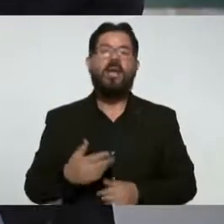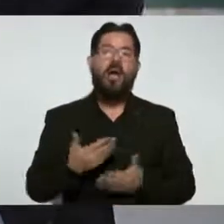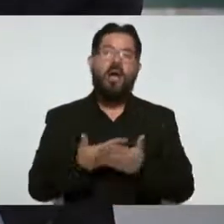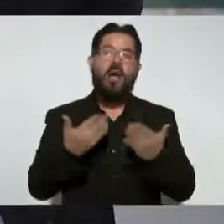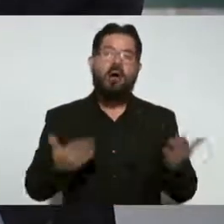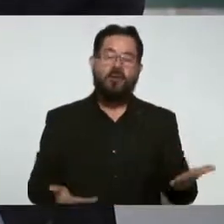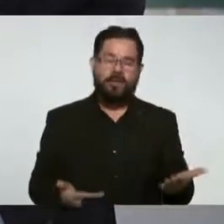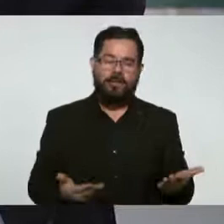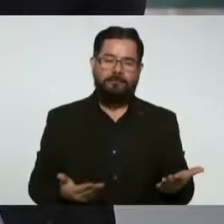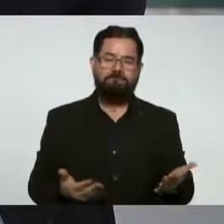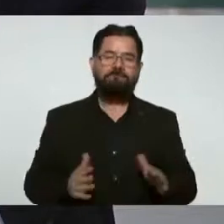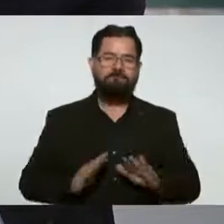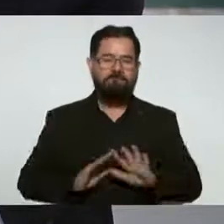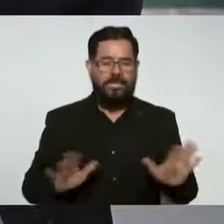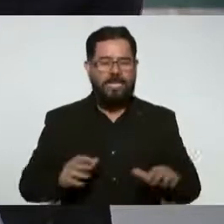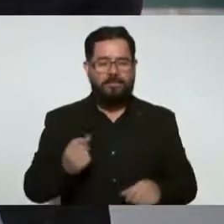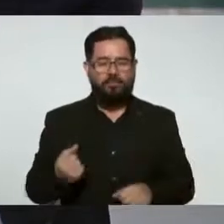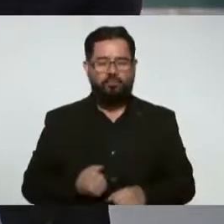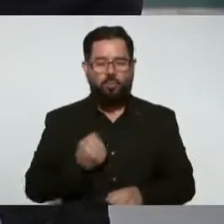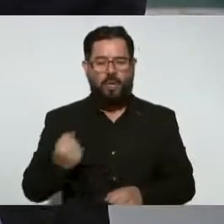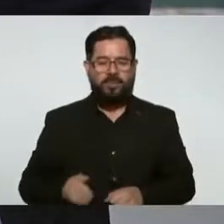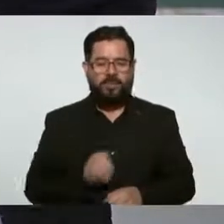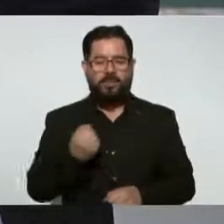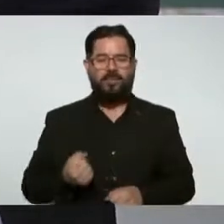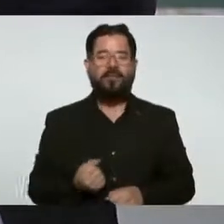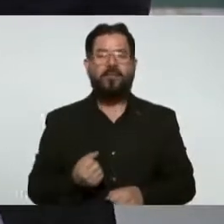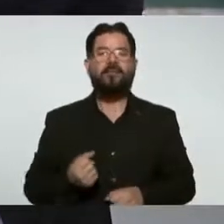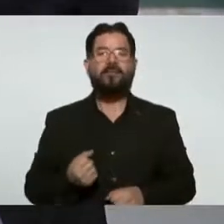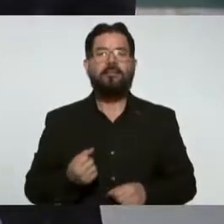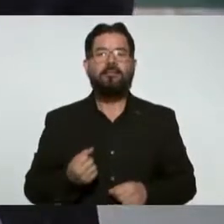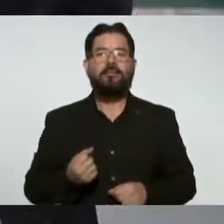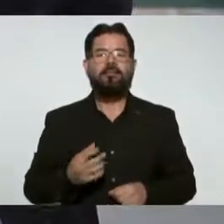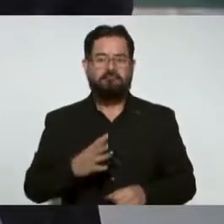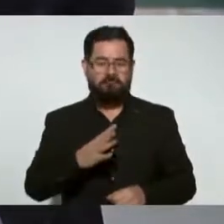afortunadamente ya se cuenta con la vacuna.